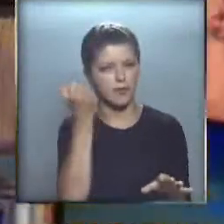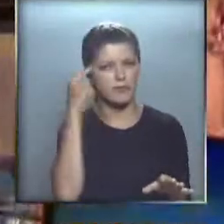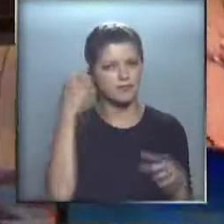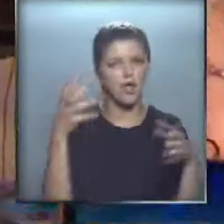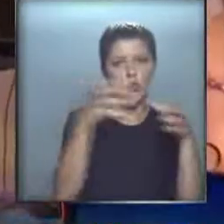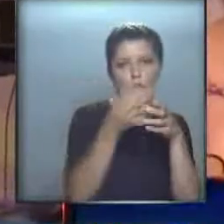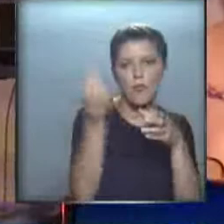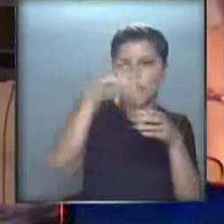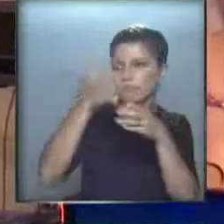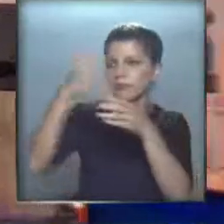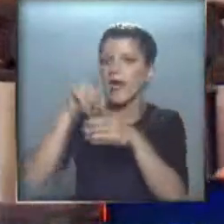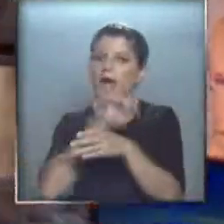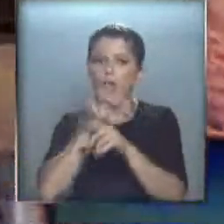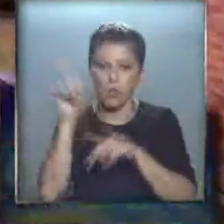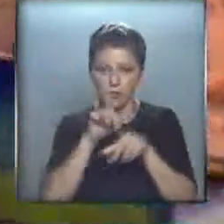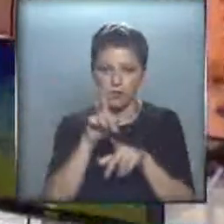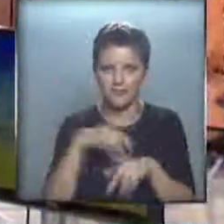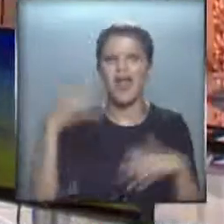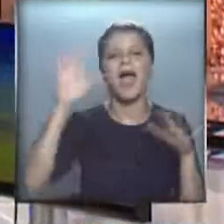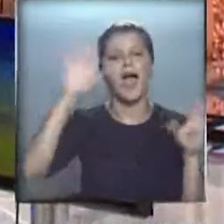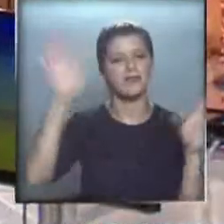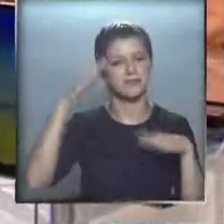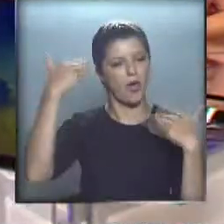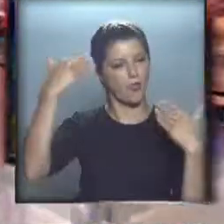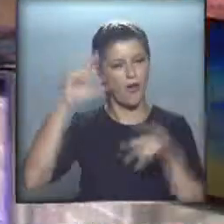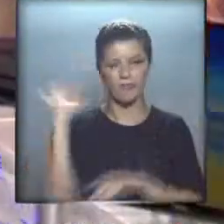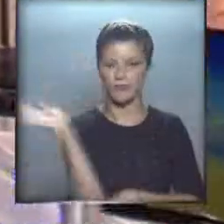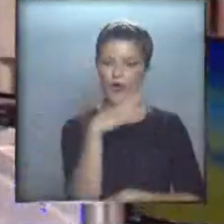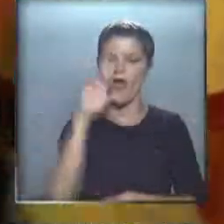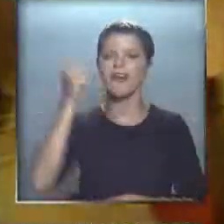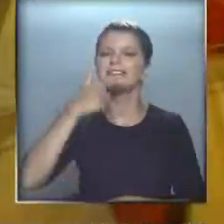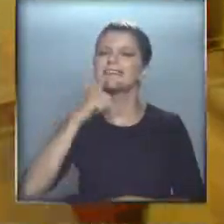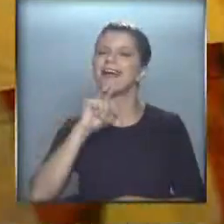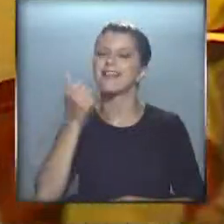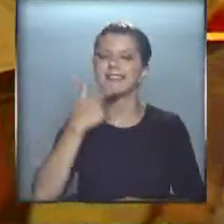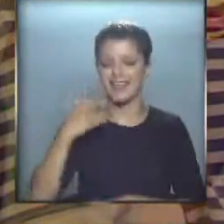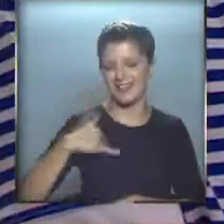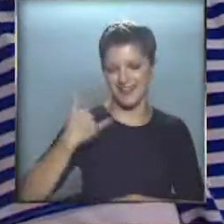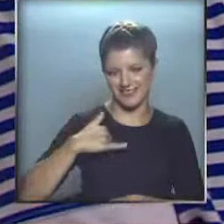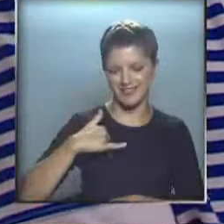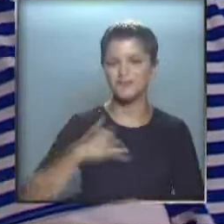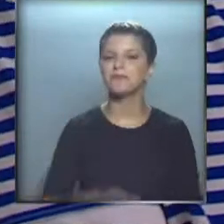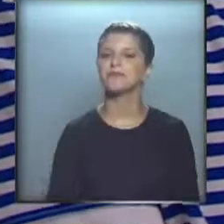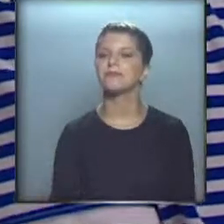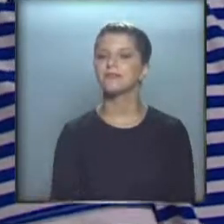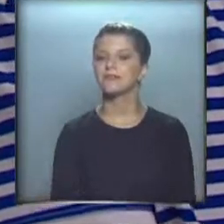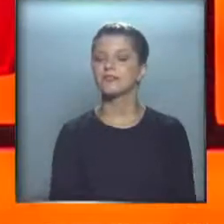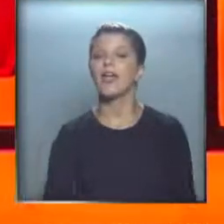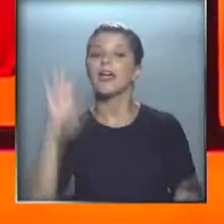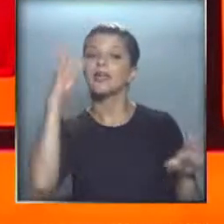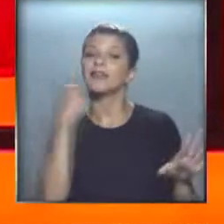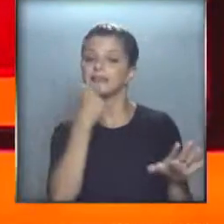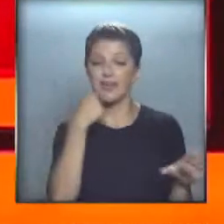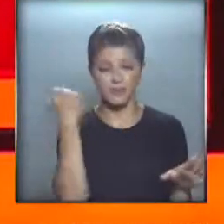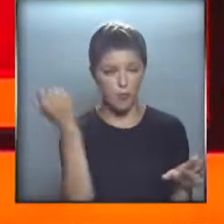abrazo a mis amigos Dreads, a mis amigos Rastafaris de la Argentina. Un gran abrazo. Sí, cuénteme. No, me está preguntando algo. No, que yo les iba a preguntar. Si